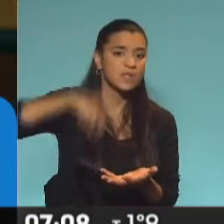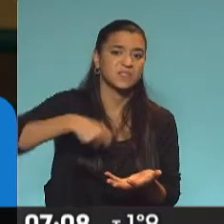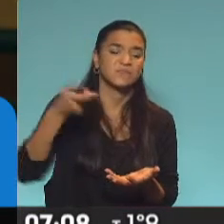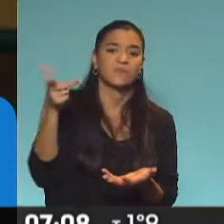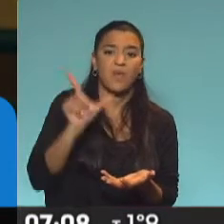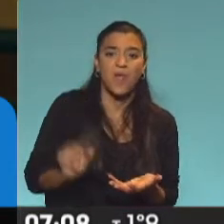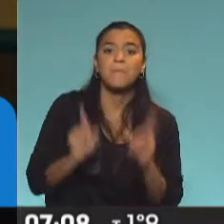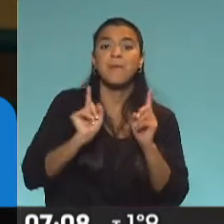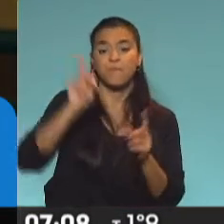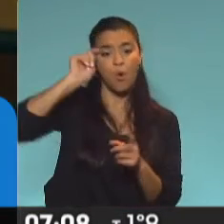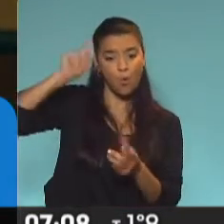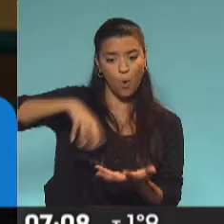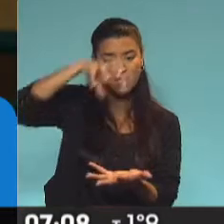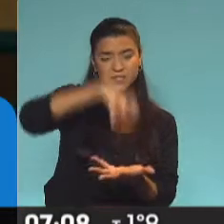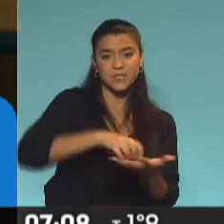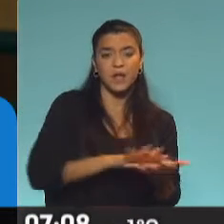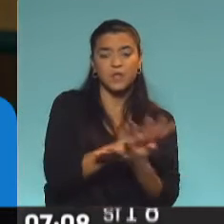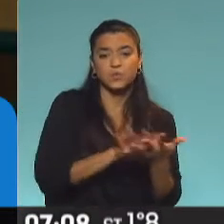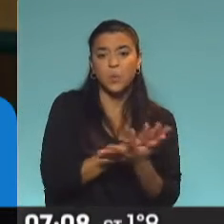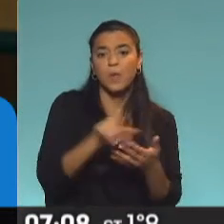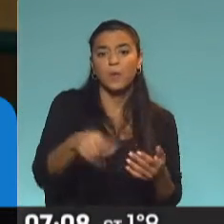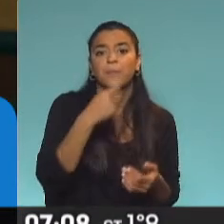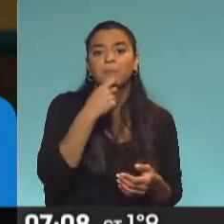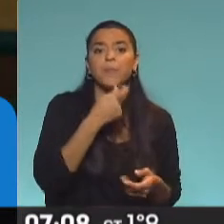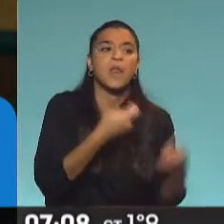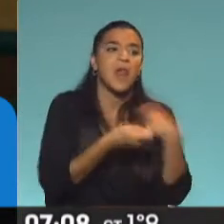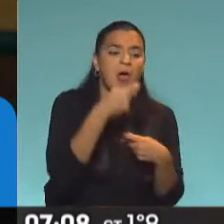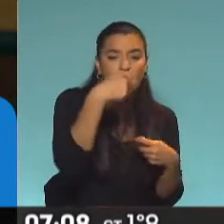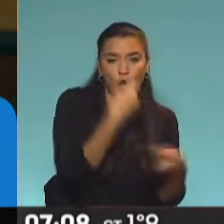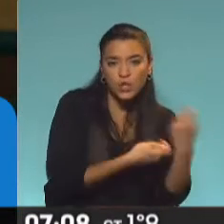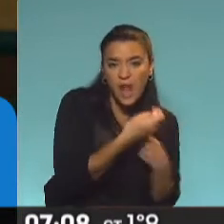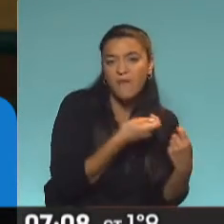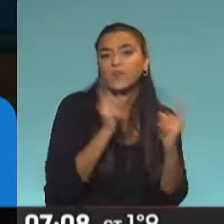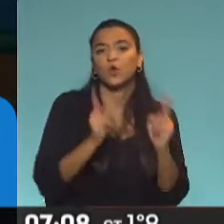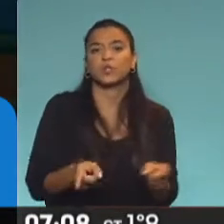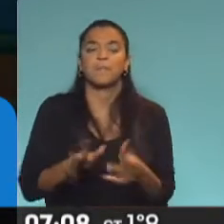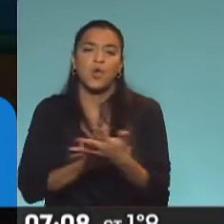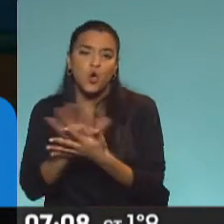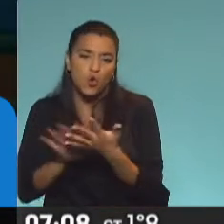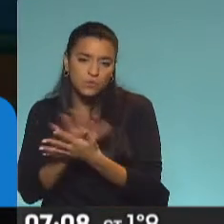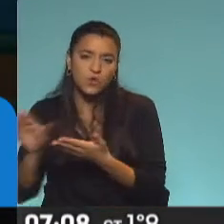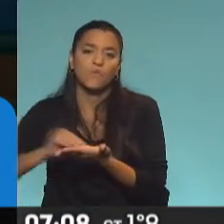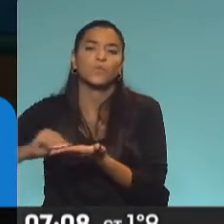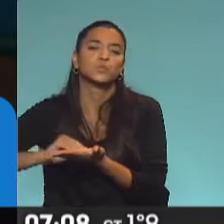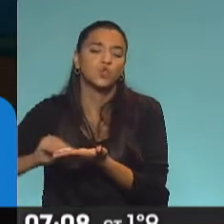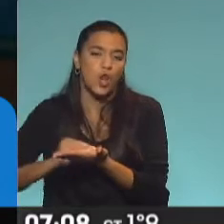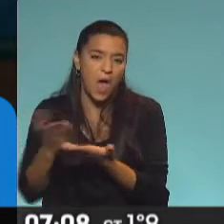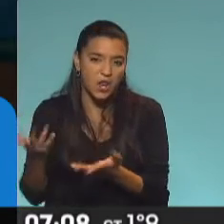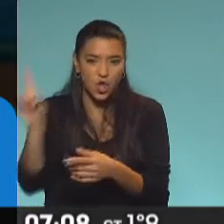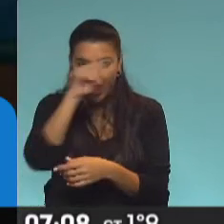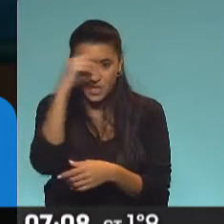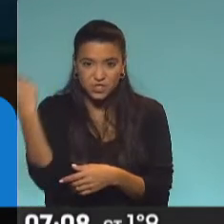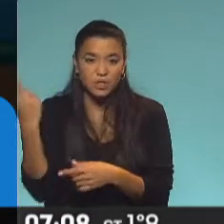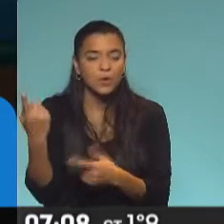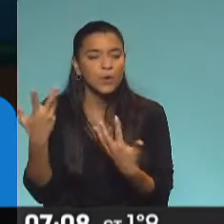decir, que un mismo juez resuelve desde un caso de narcotráfico hasta un caso de corrupción de un funcionario a nivel nacional.